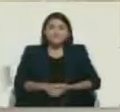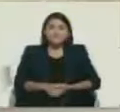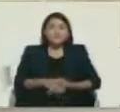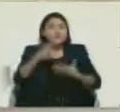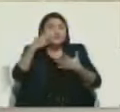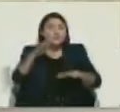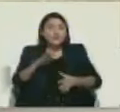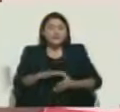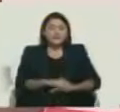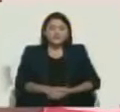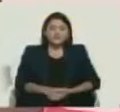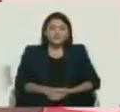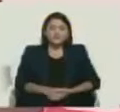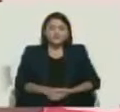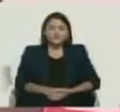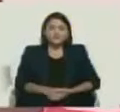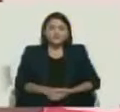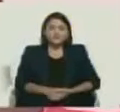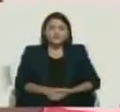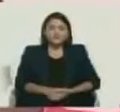Parece que es en 19 días.